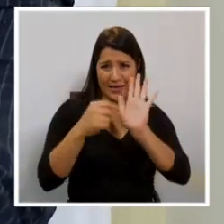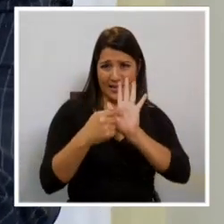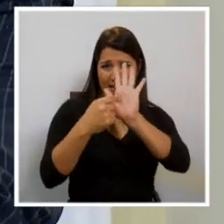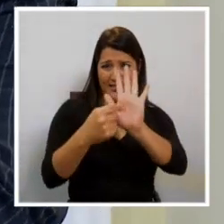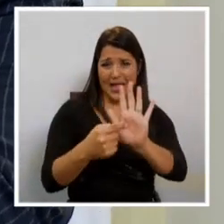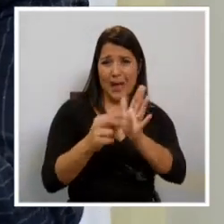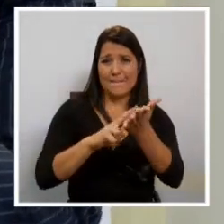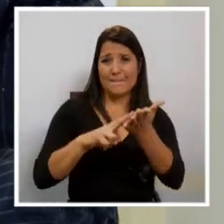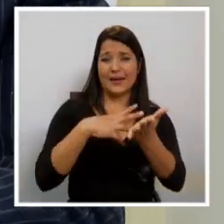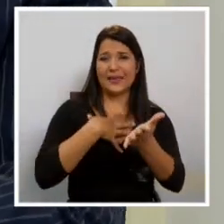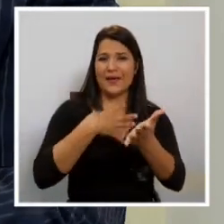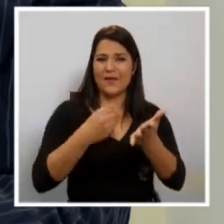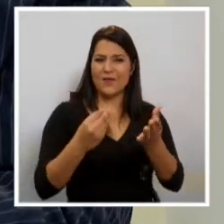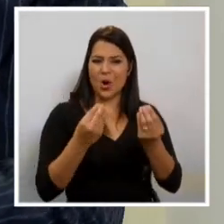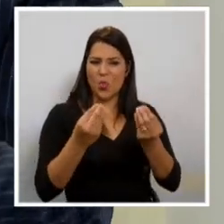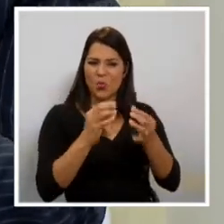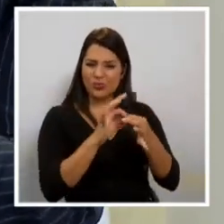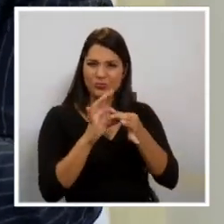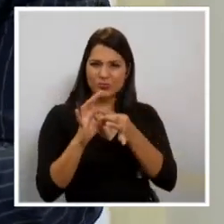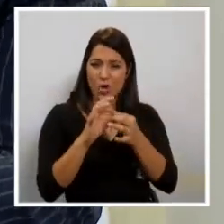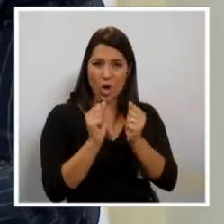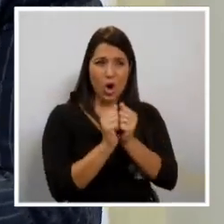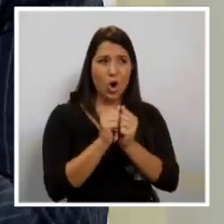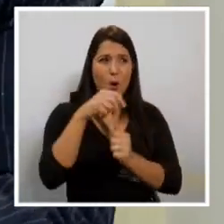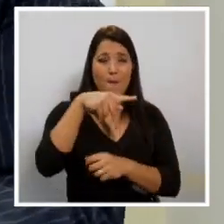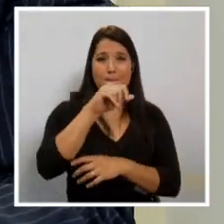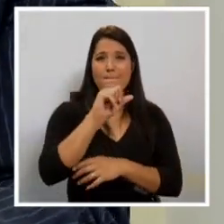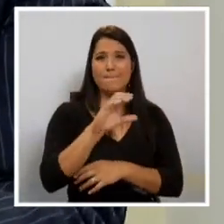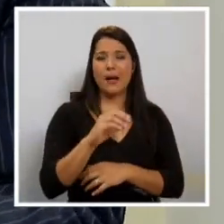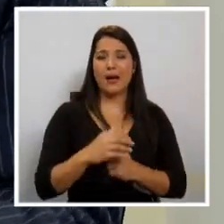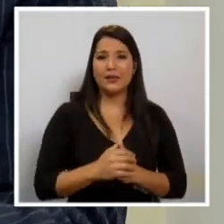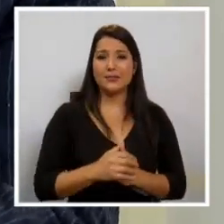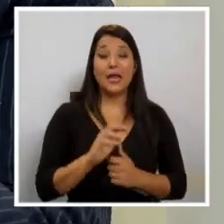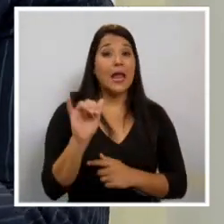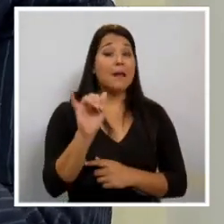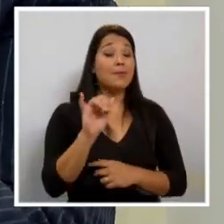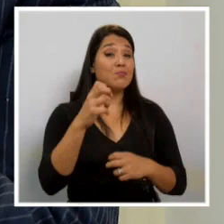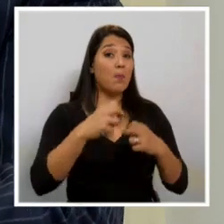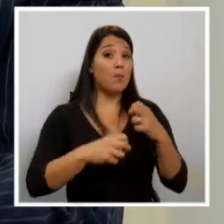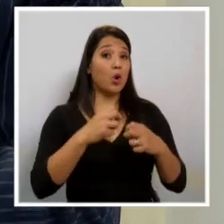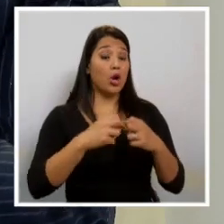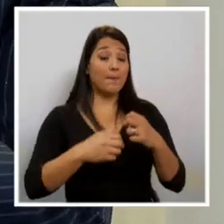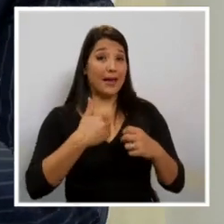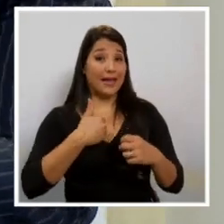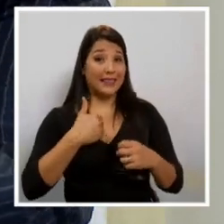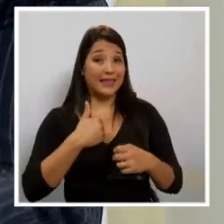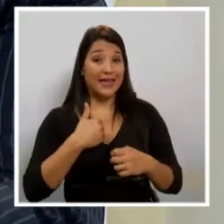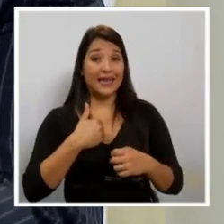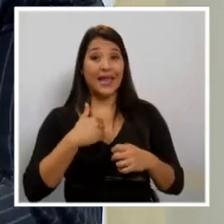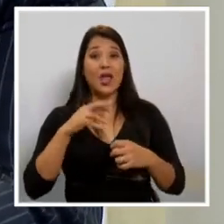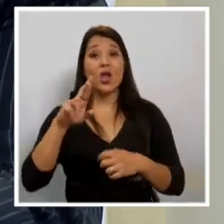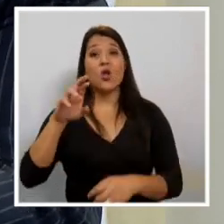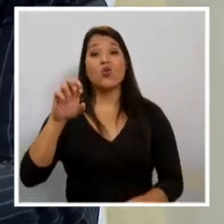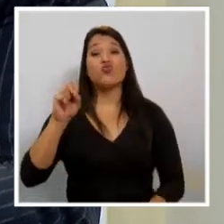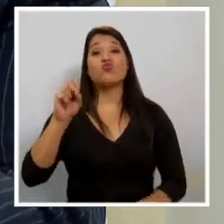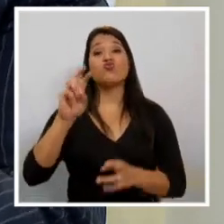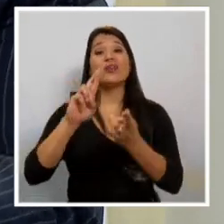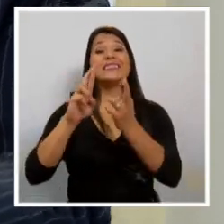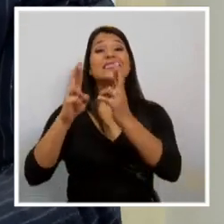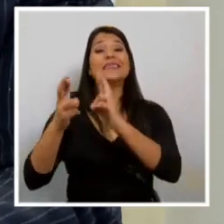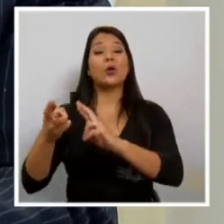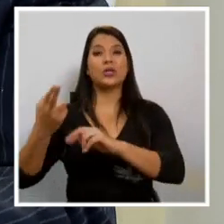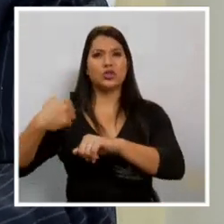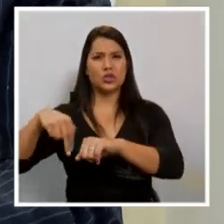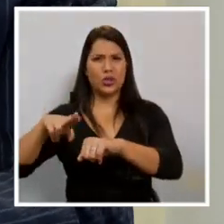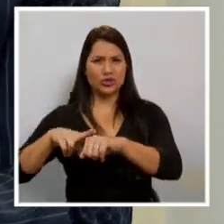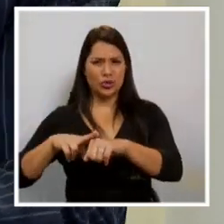estar muy cercano al gobierno, el mismo problema de Restauración, de aparecer como muy cercano al gobierno